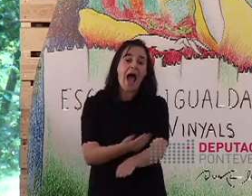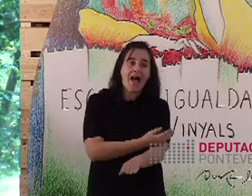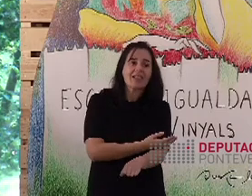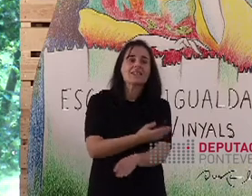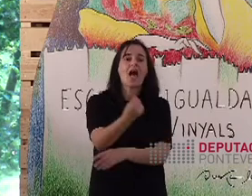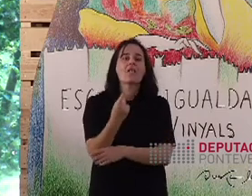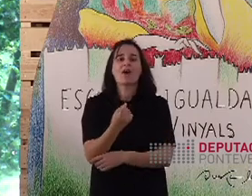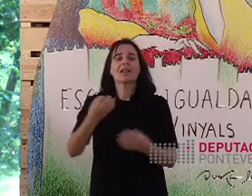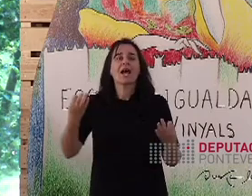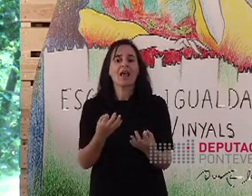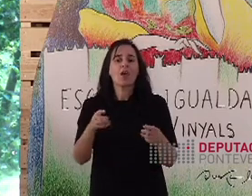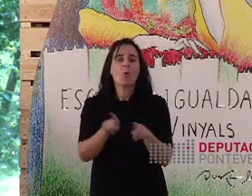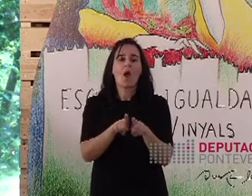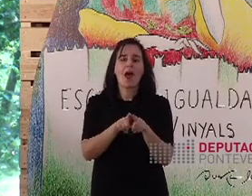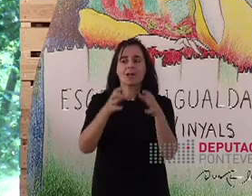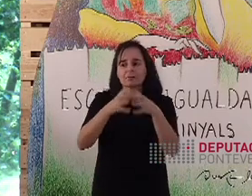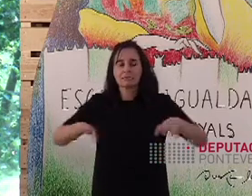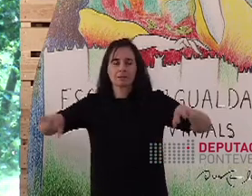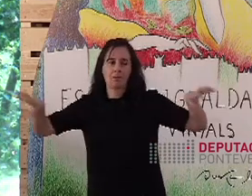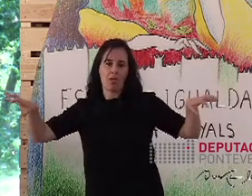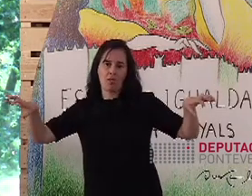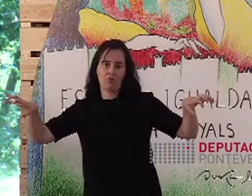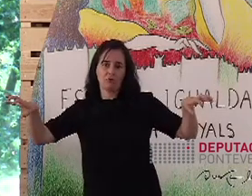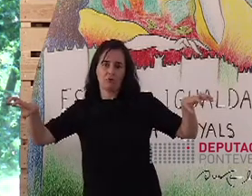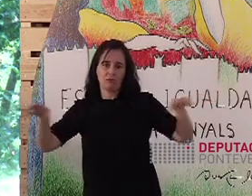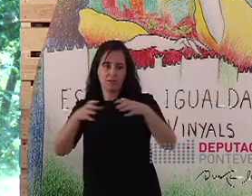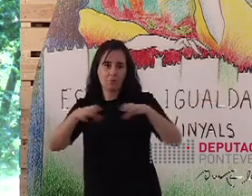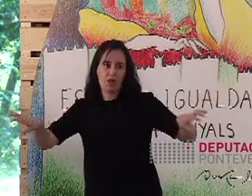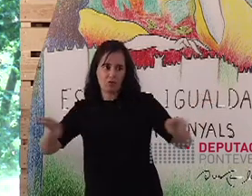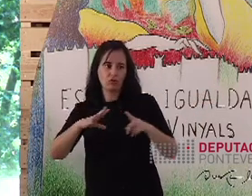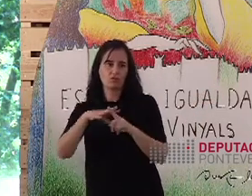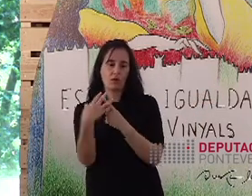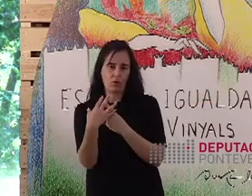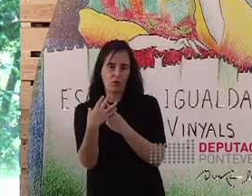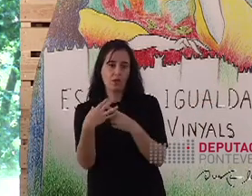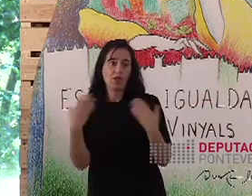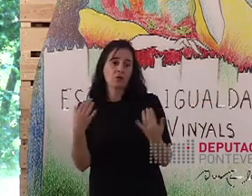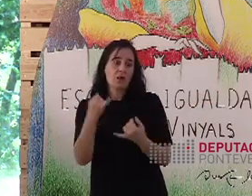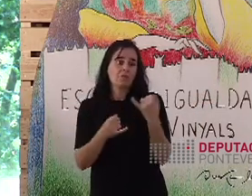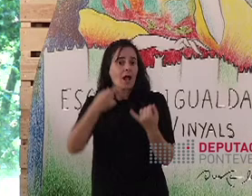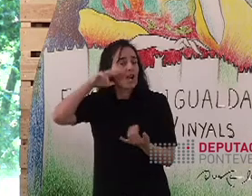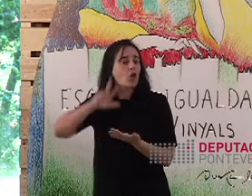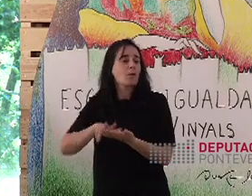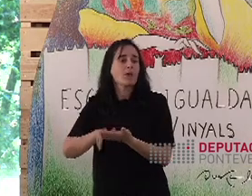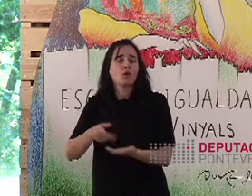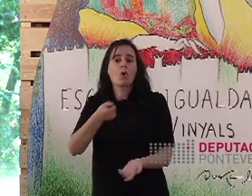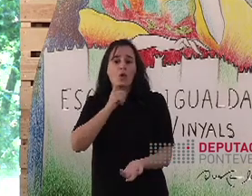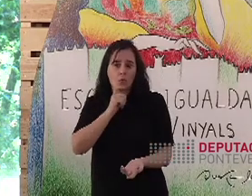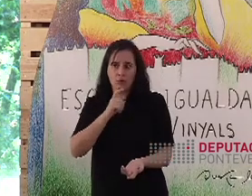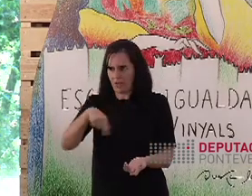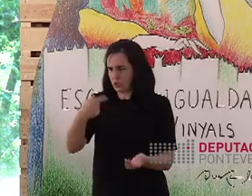fai, hai unha polarización desa situación. Entón, solamente se recoñece, isto vou desenvolver